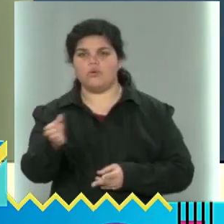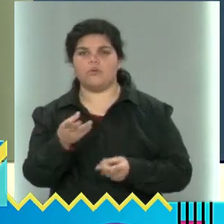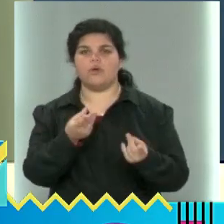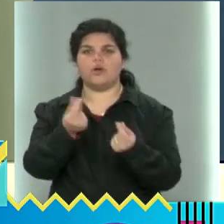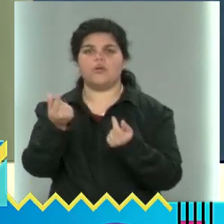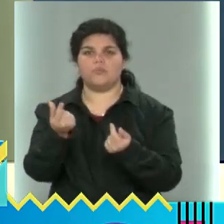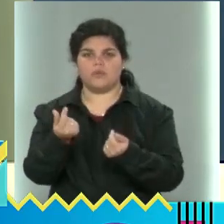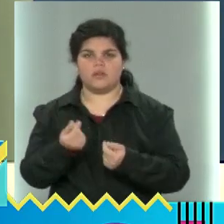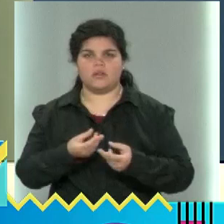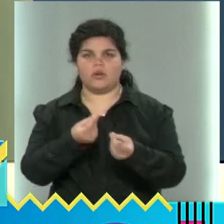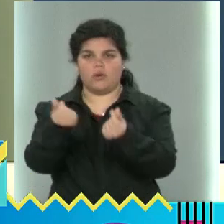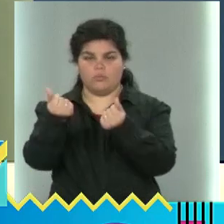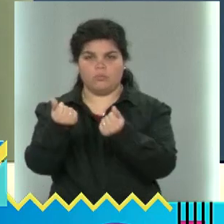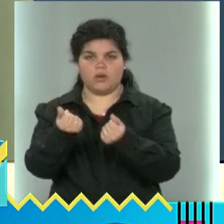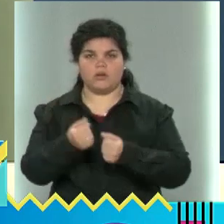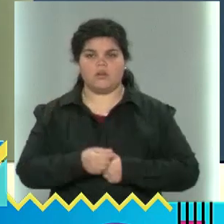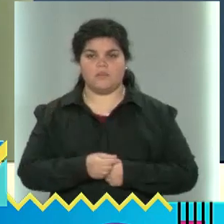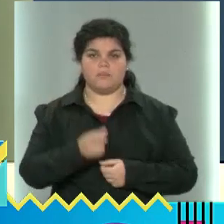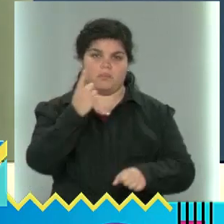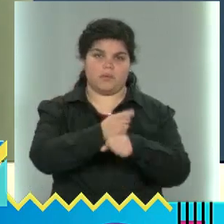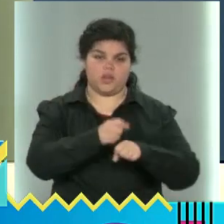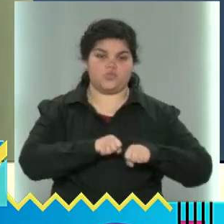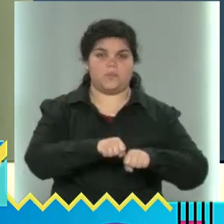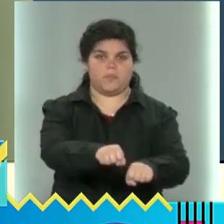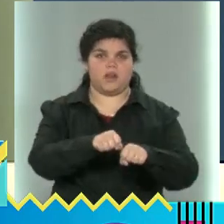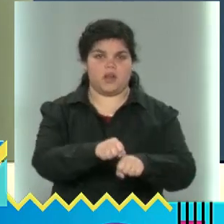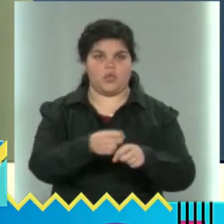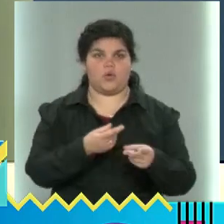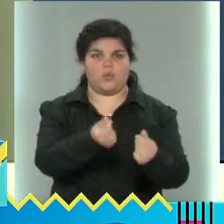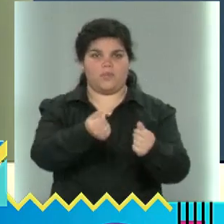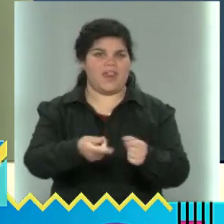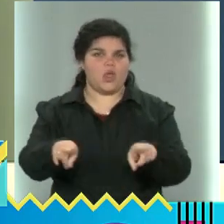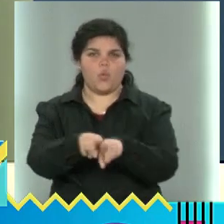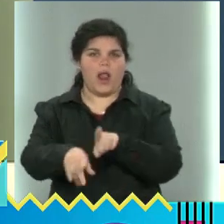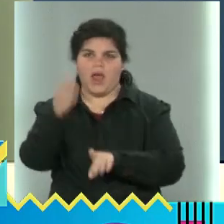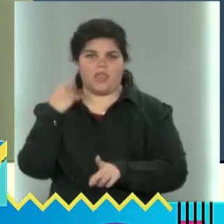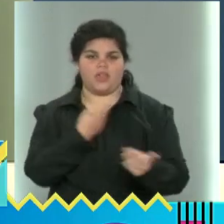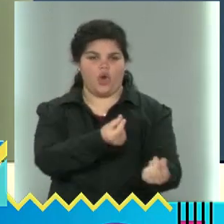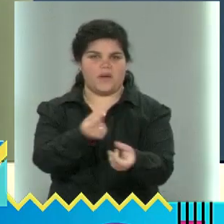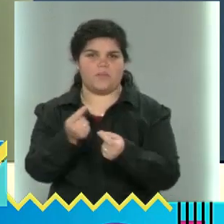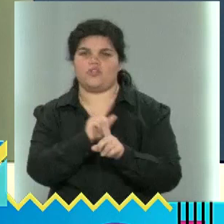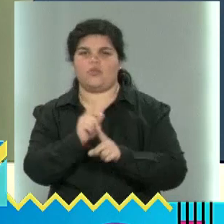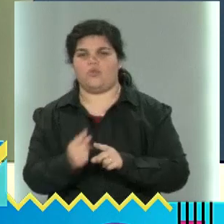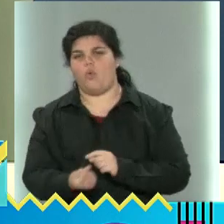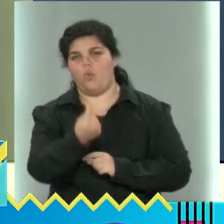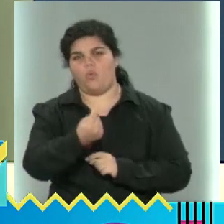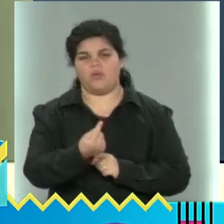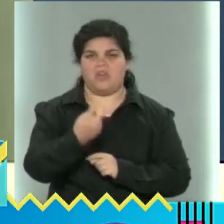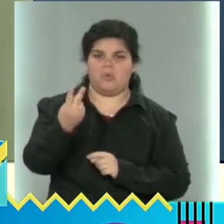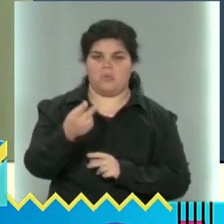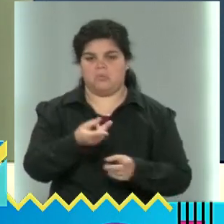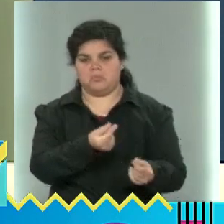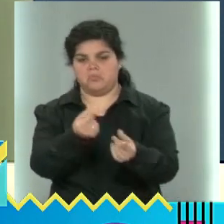primero va a ir a comprar el supermercado, no va a ir a hacer los pedidos que se hacía antes, sino va y compra uno o dos, y